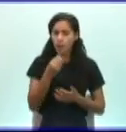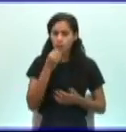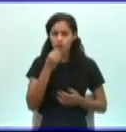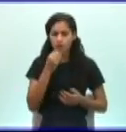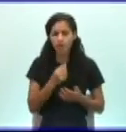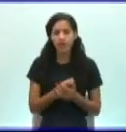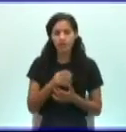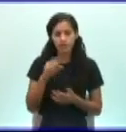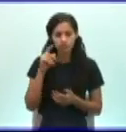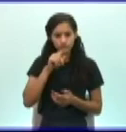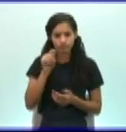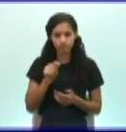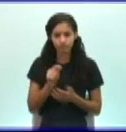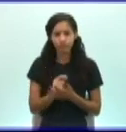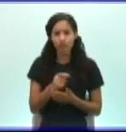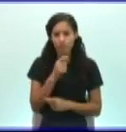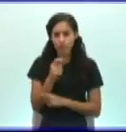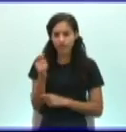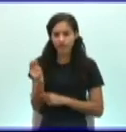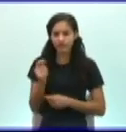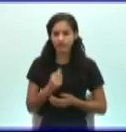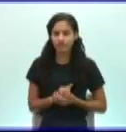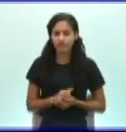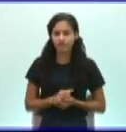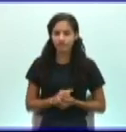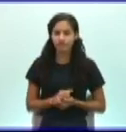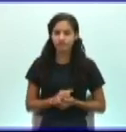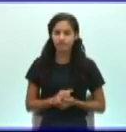con sus maestros.